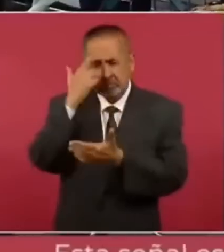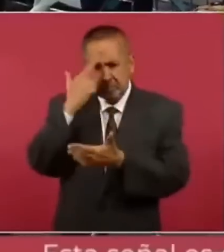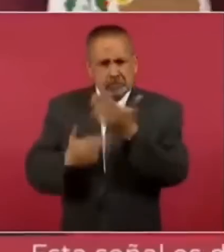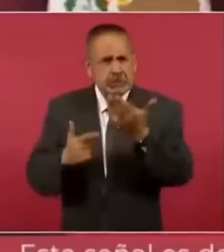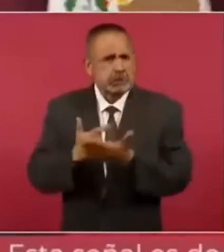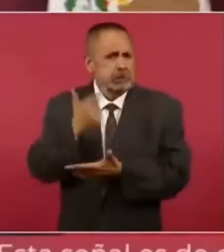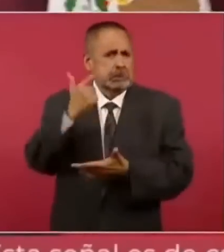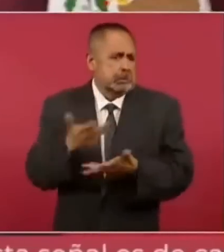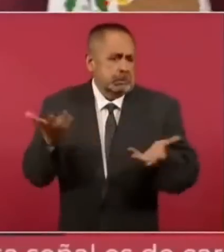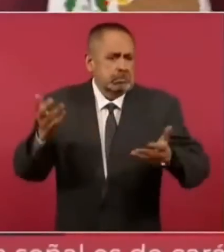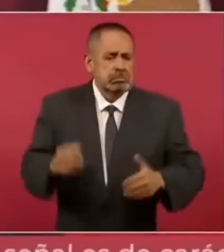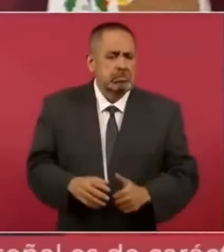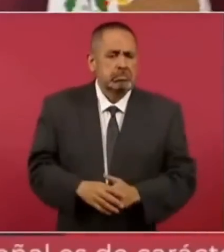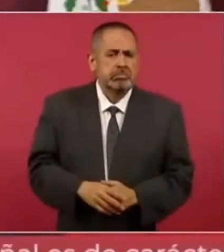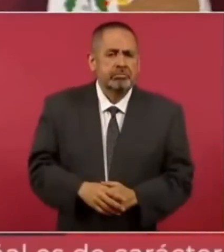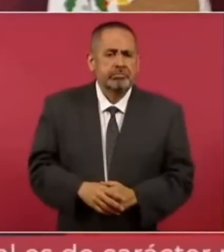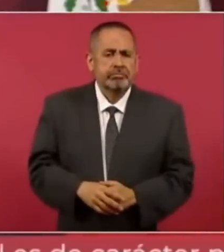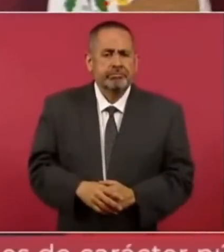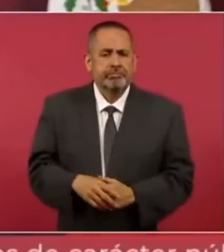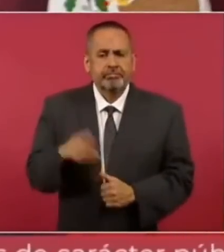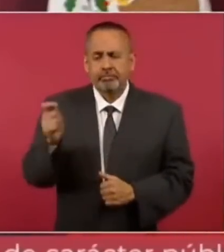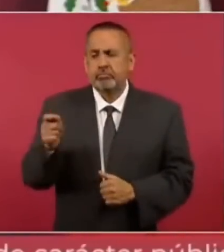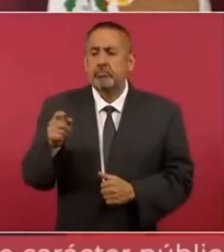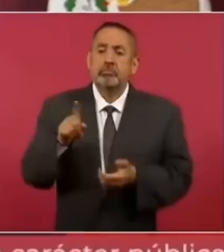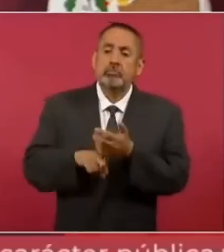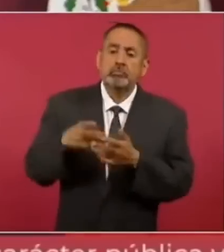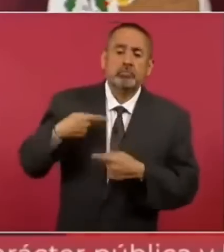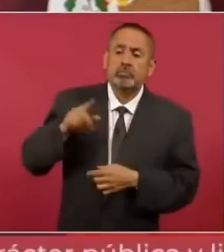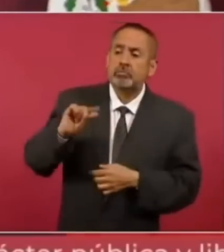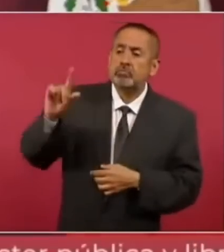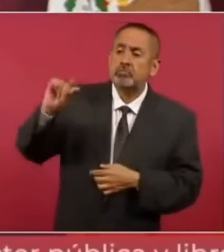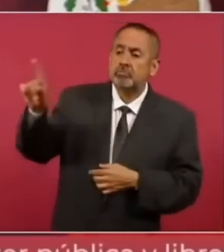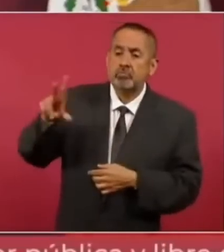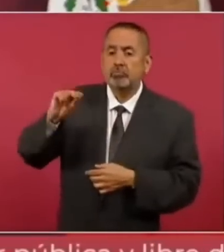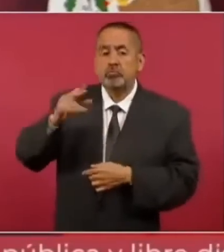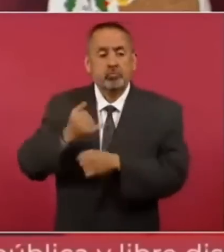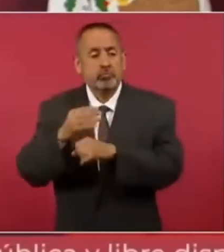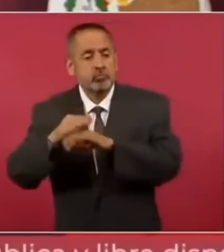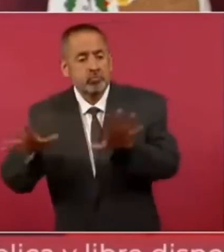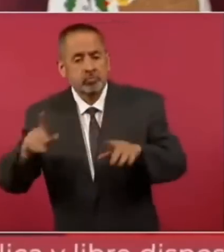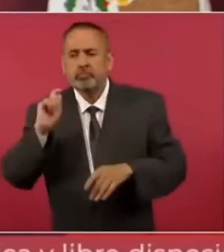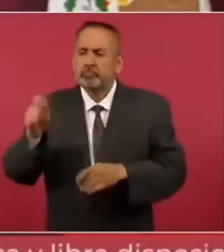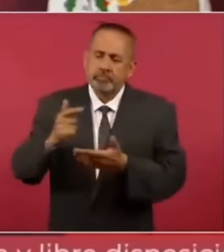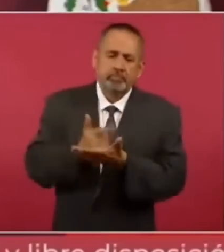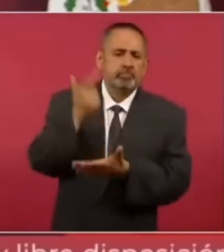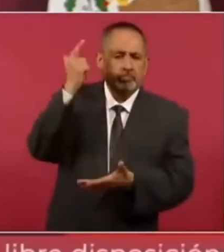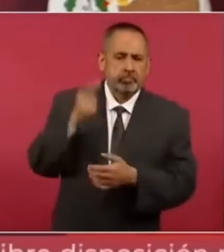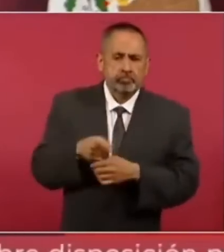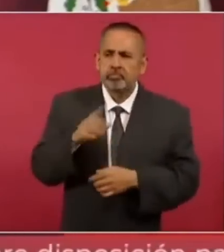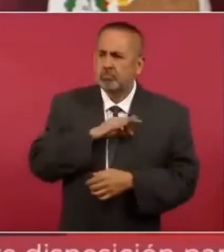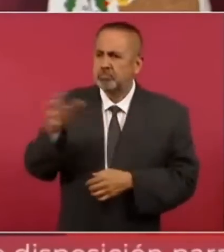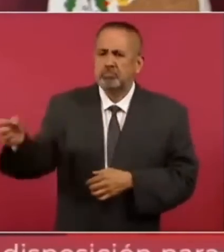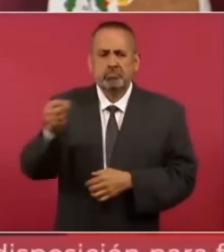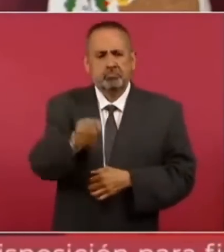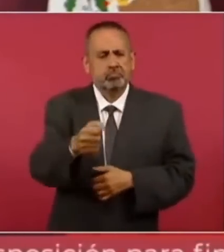grave, o el funcionario que no informe comete delito grave, que puede ser juzgado.